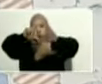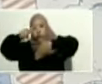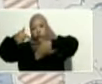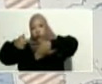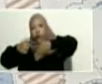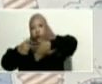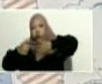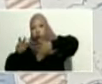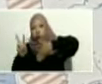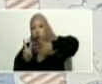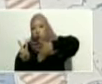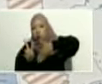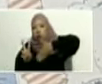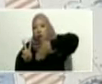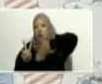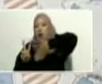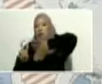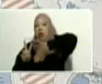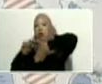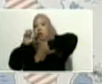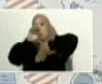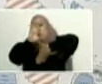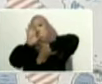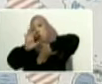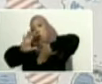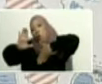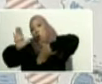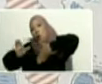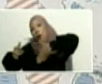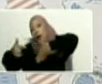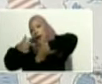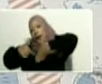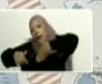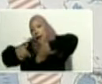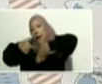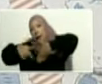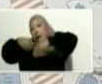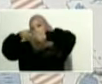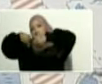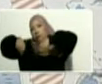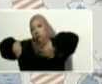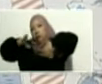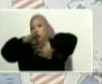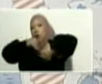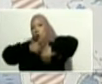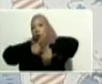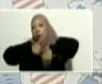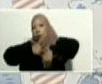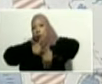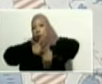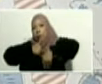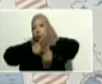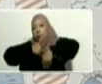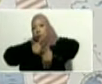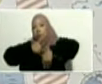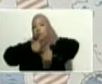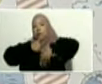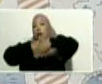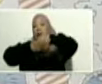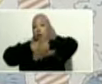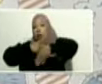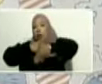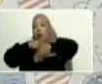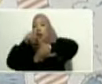está por delimitar, ¿correcto? Bueno, Guyana pretende